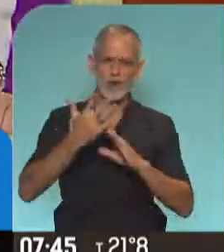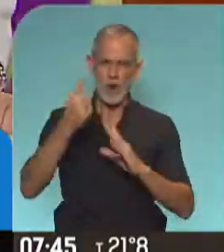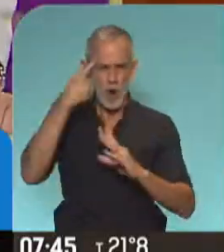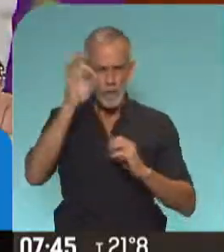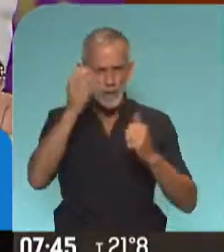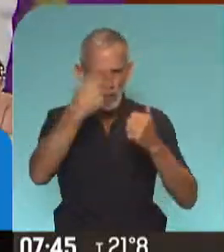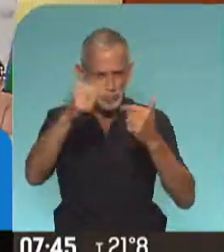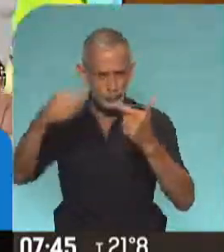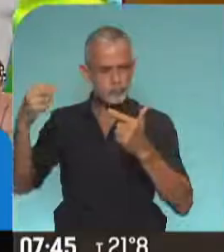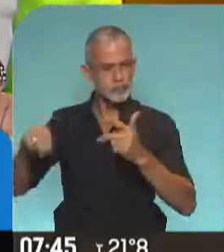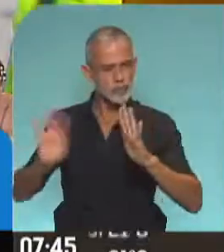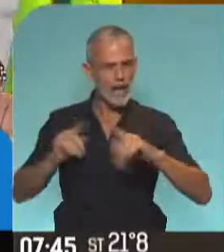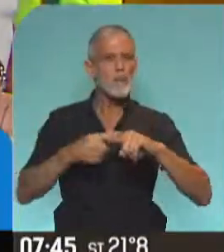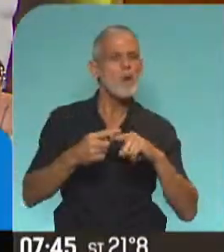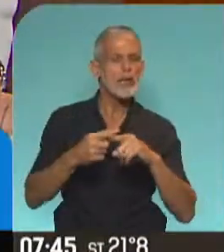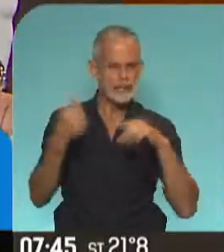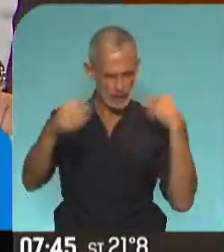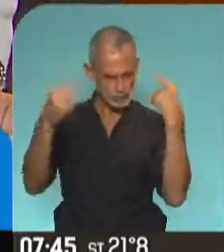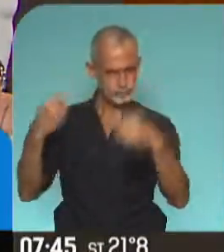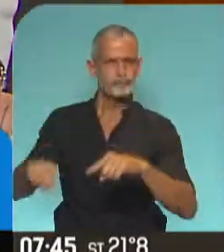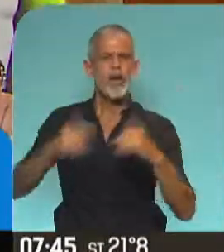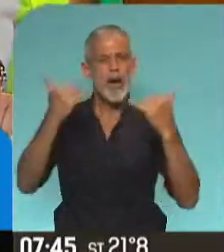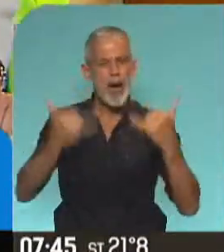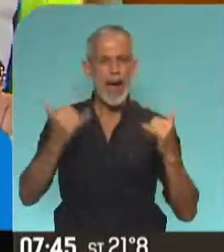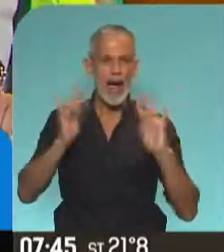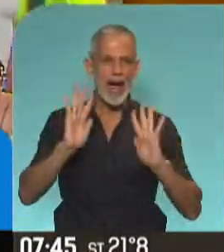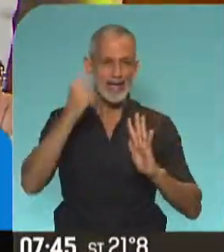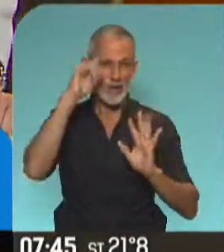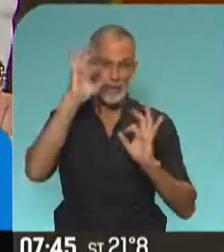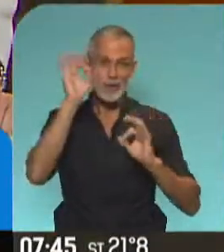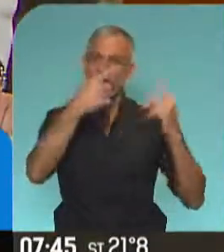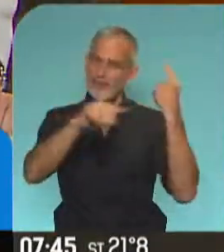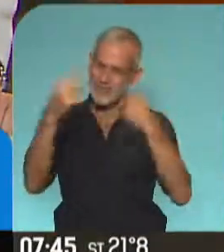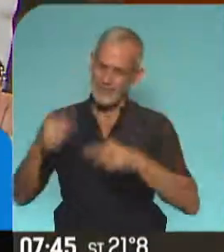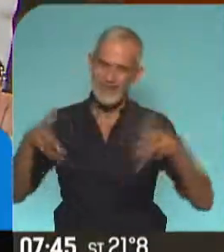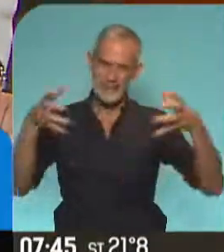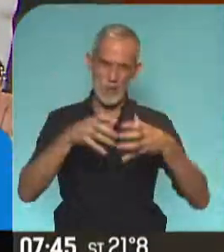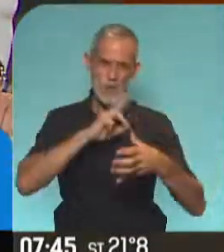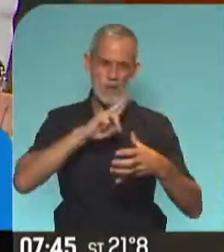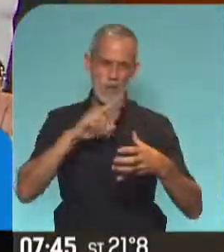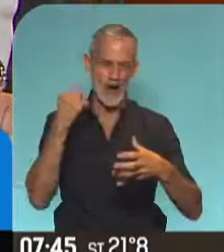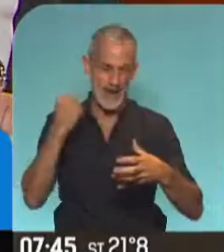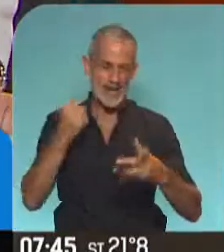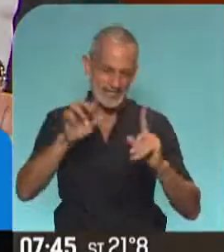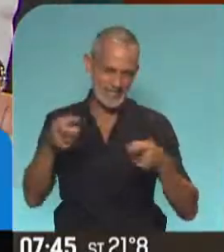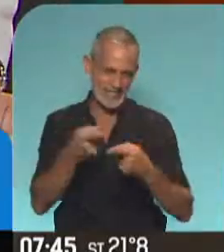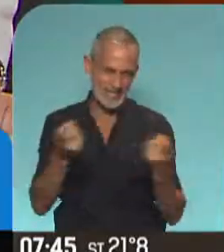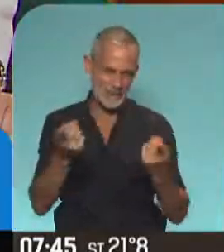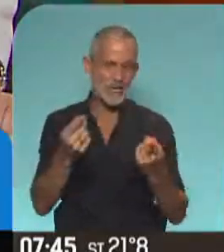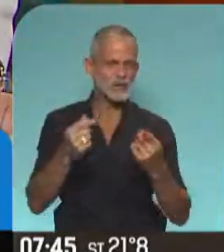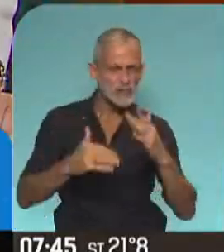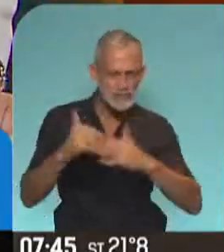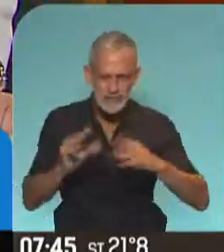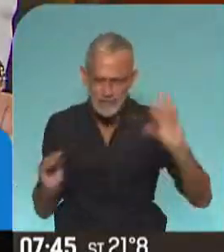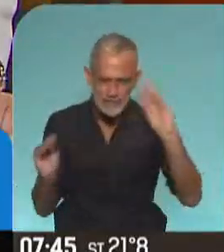que hay discusiones políticas, hay diversidad de pensamiento, de ideología, y en ese sentido lo que se llegó a construir